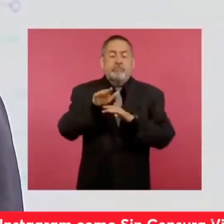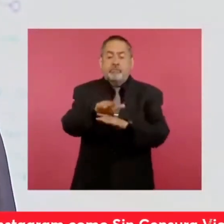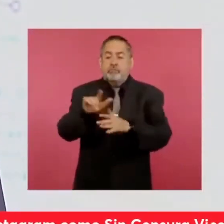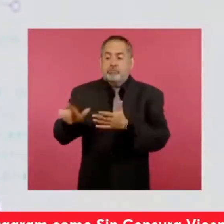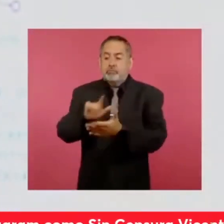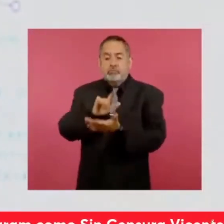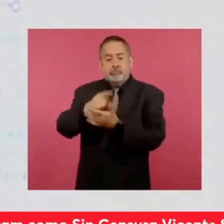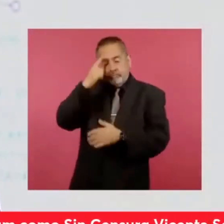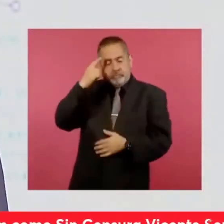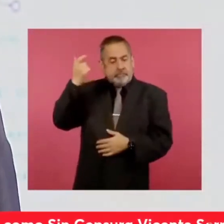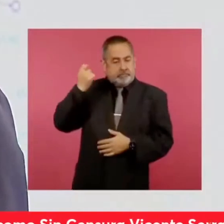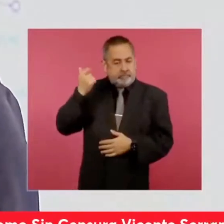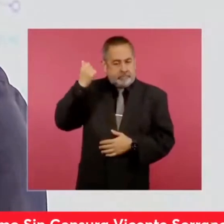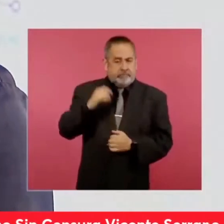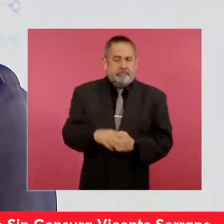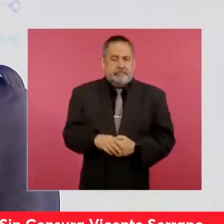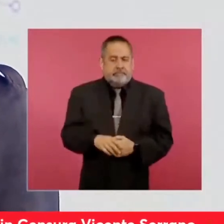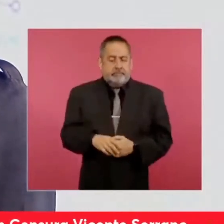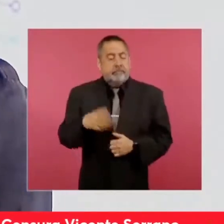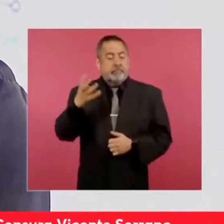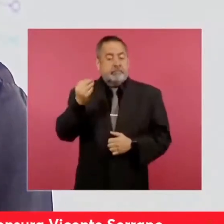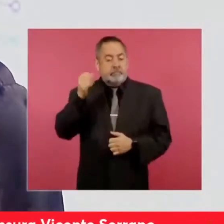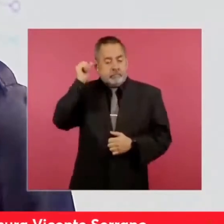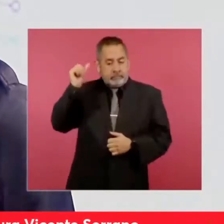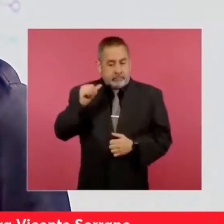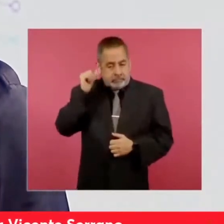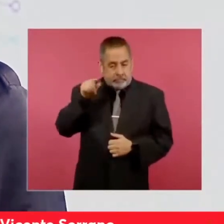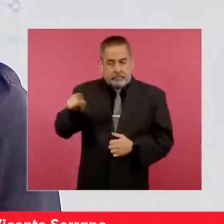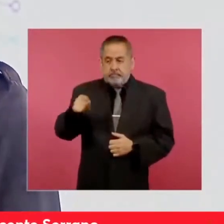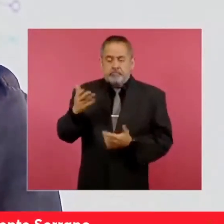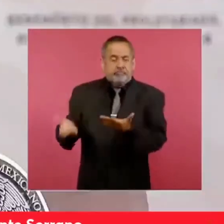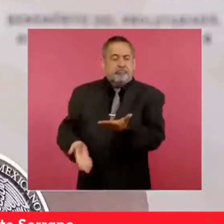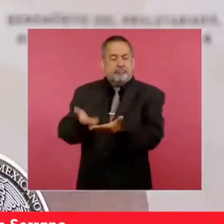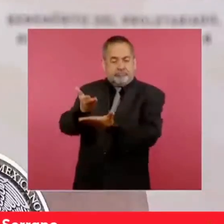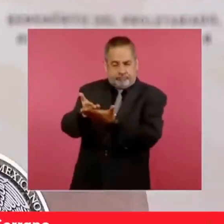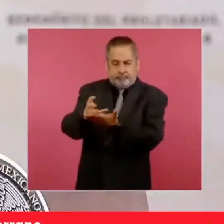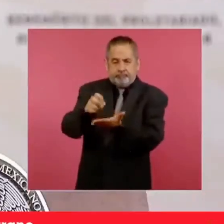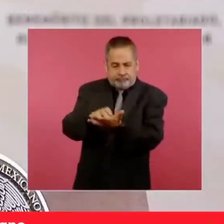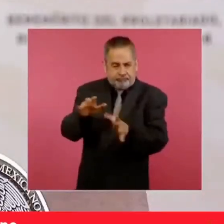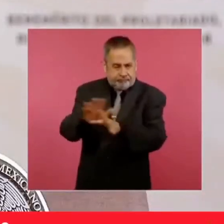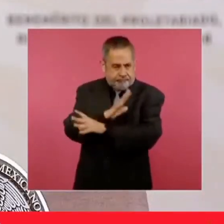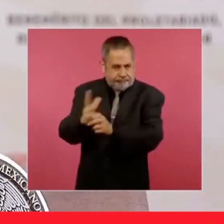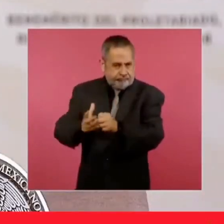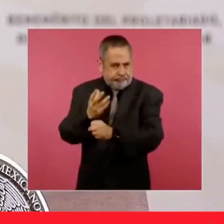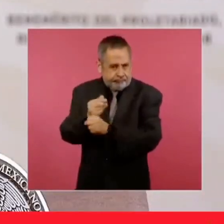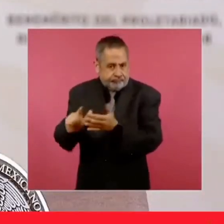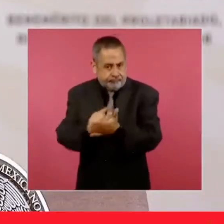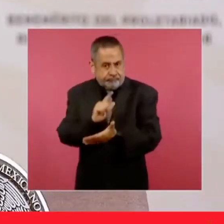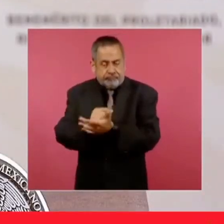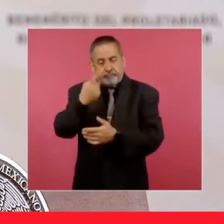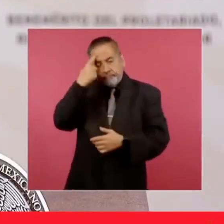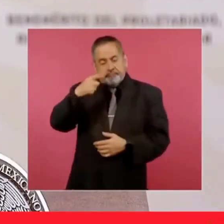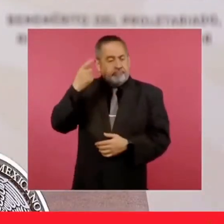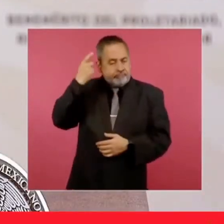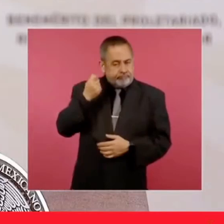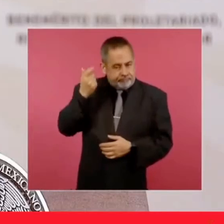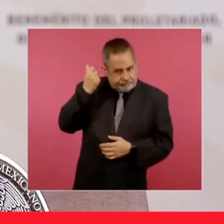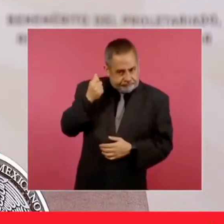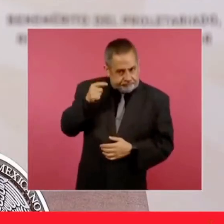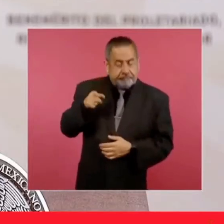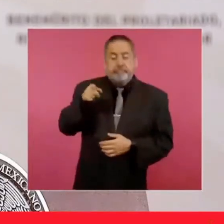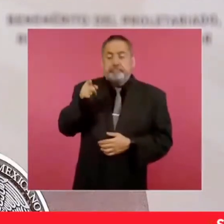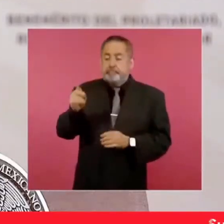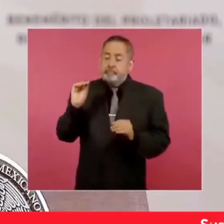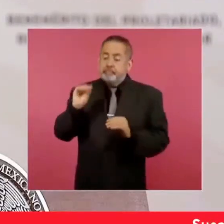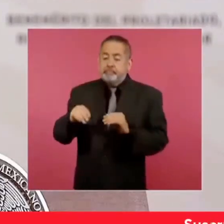El 9 de abril se presentó en la Cámara de Diputados una reforma a la Ley de Pensiones y con la que se crea el Fondo